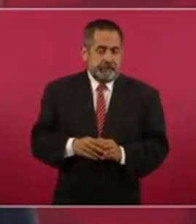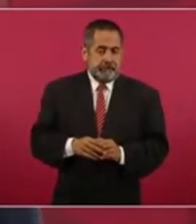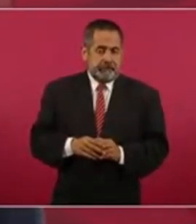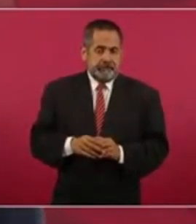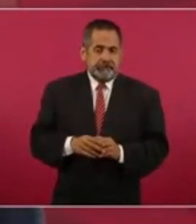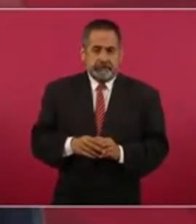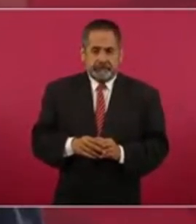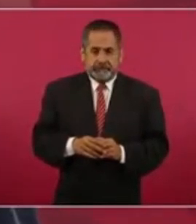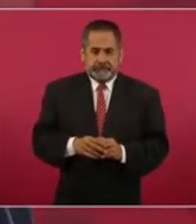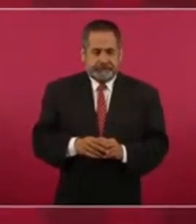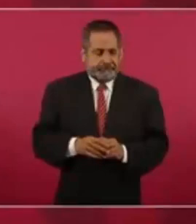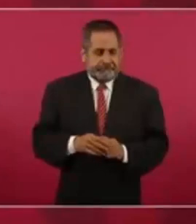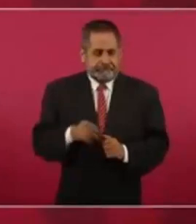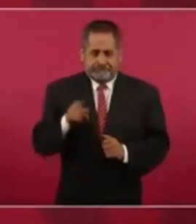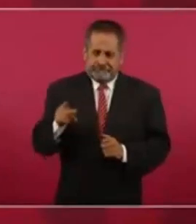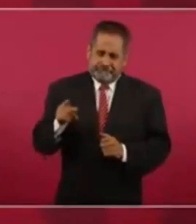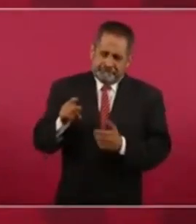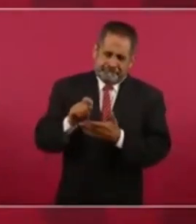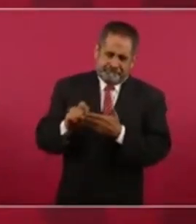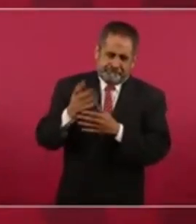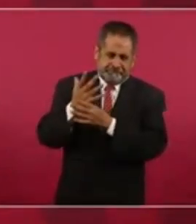Y